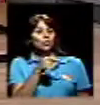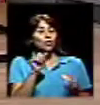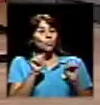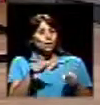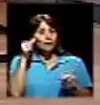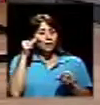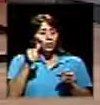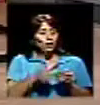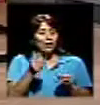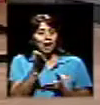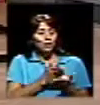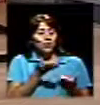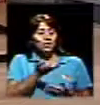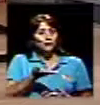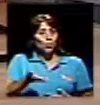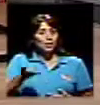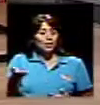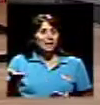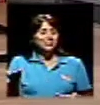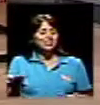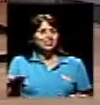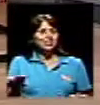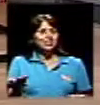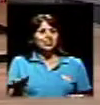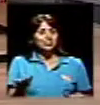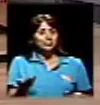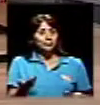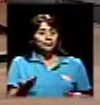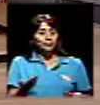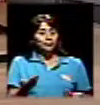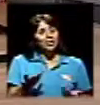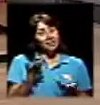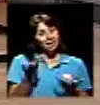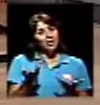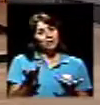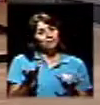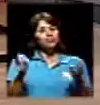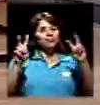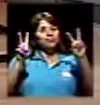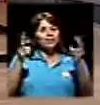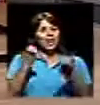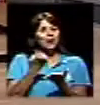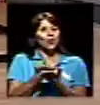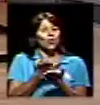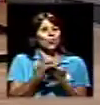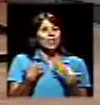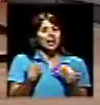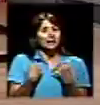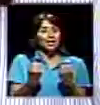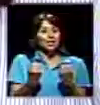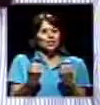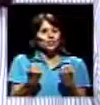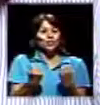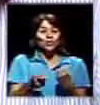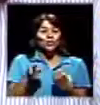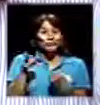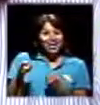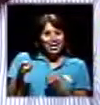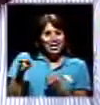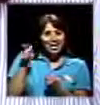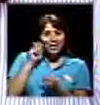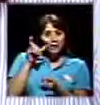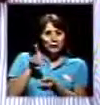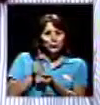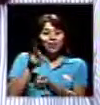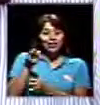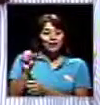recordar algunas de las cosas que dentro de Economía de la Salud, donde ella nos empujó, nos ayudó, nos abrió